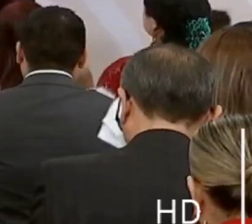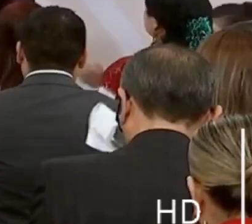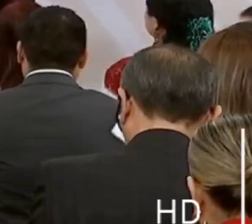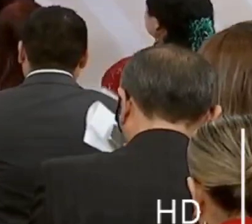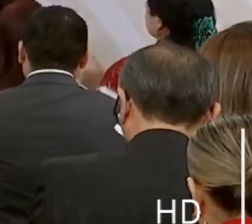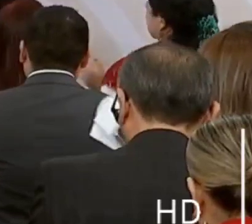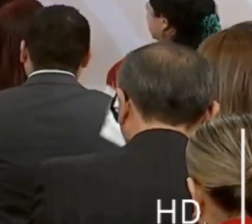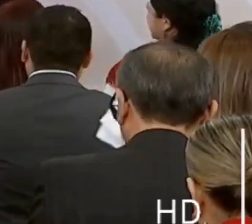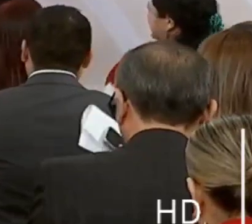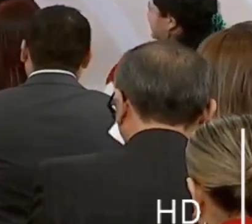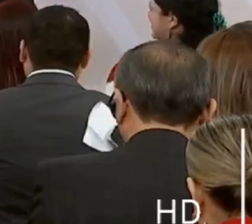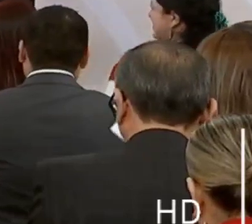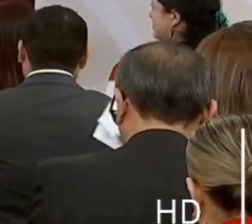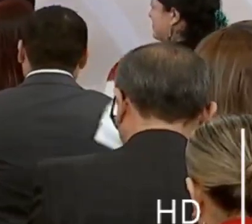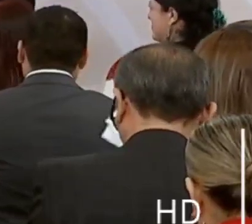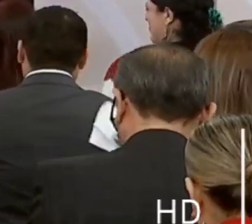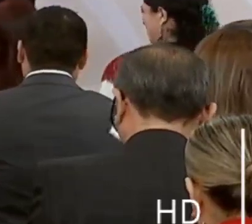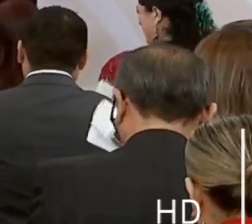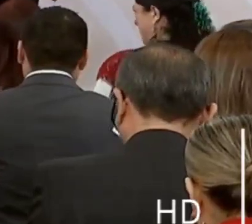Favor de tomar asiento.